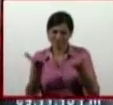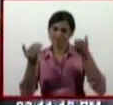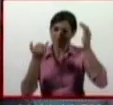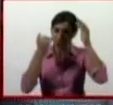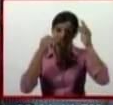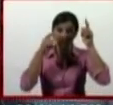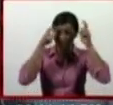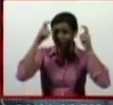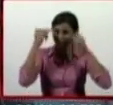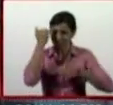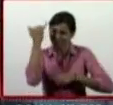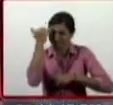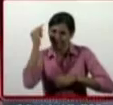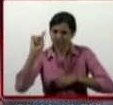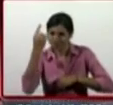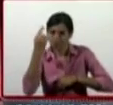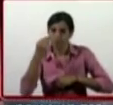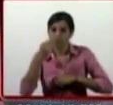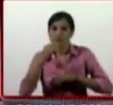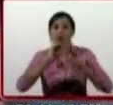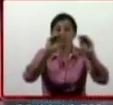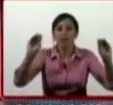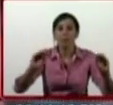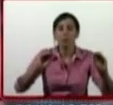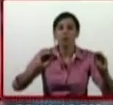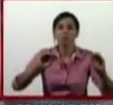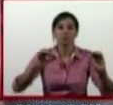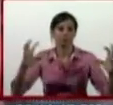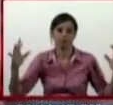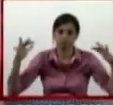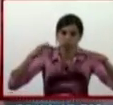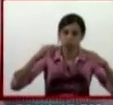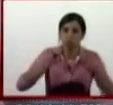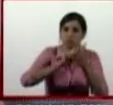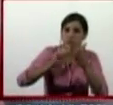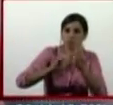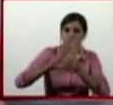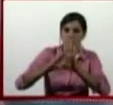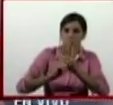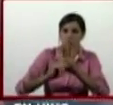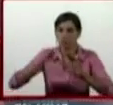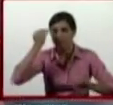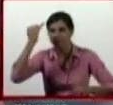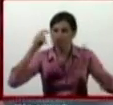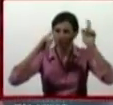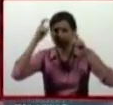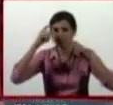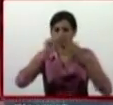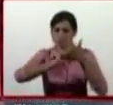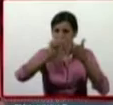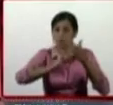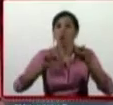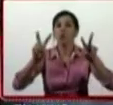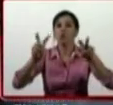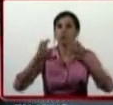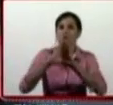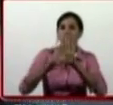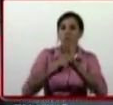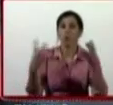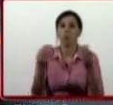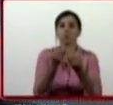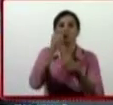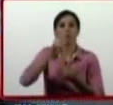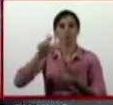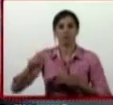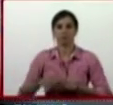Hugo Chávez, se convocó la constituyente. Por impulso del comandante supremo Hugo Chávez, se redactó esta constitución con el pueblo. Y por